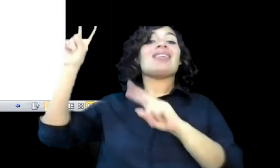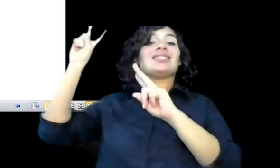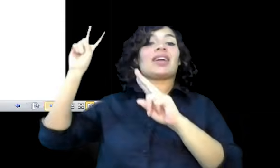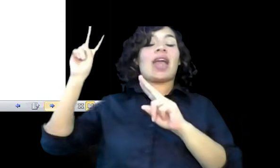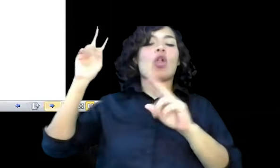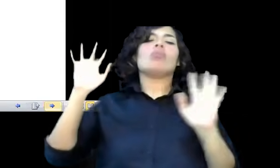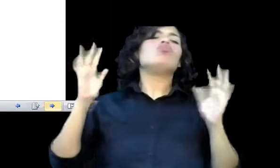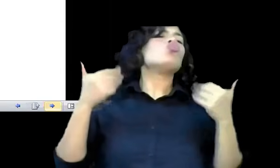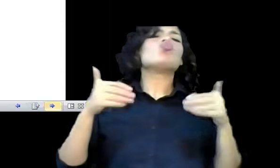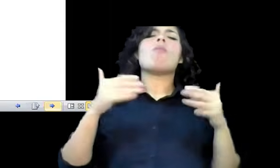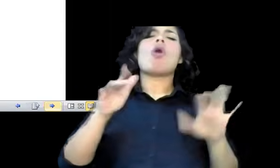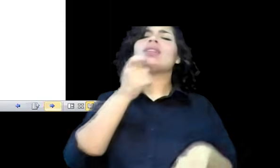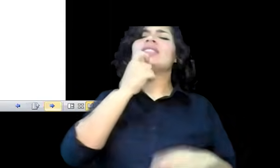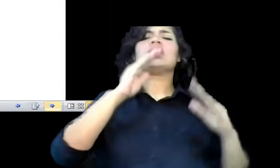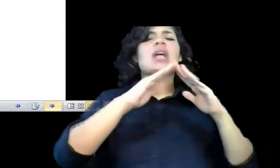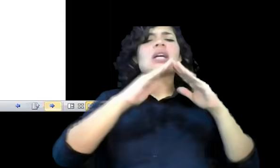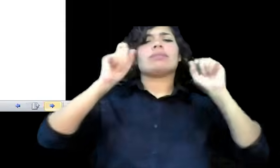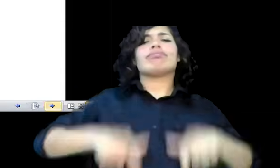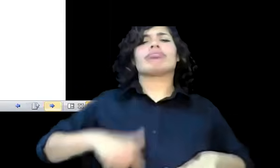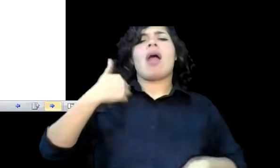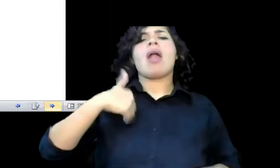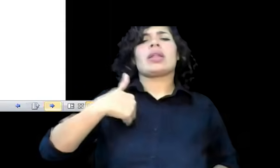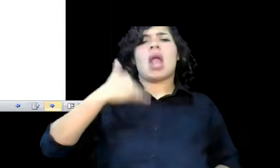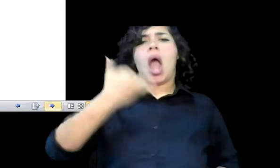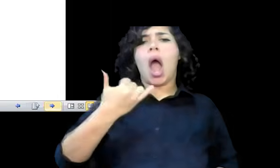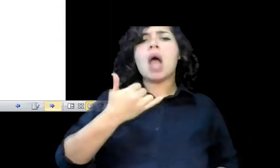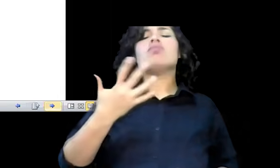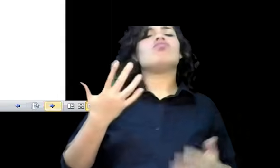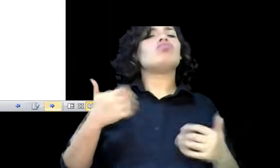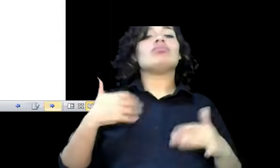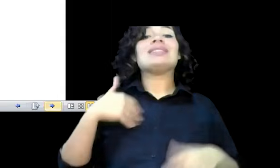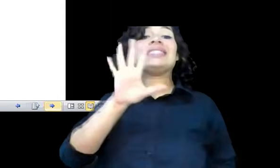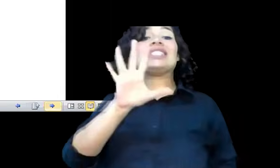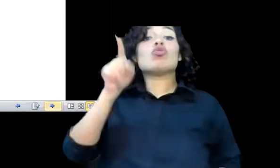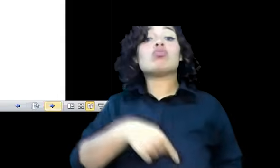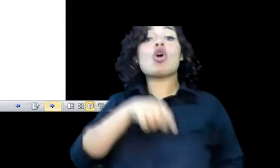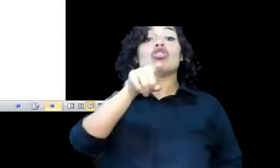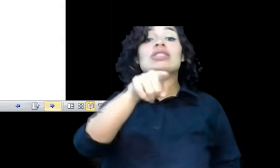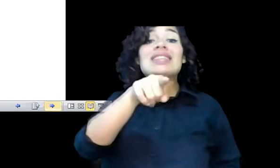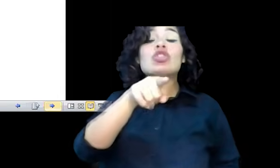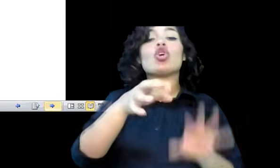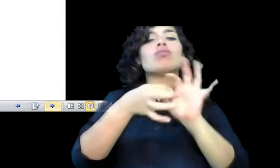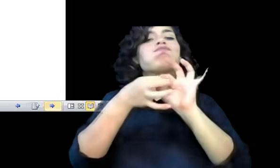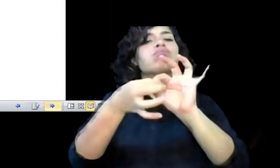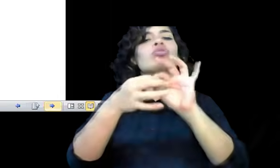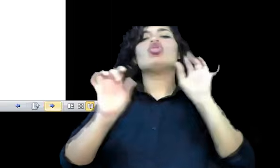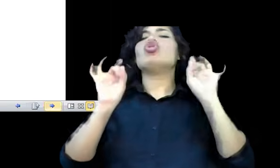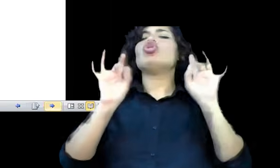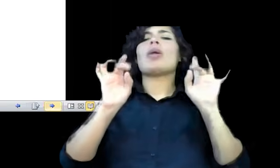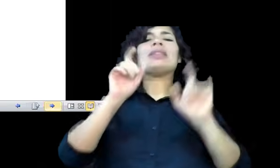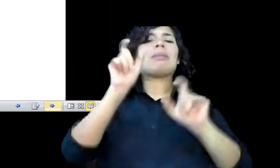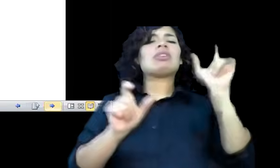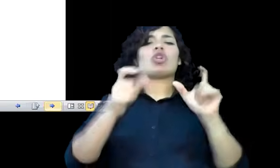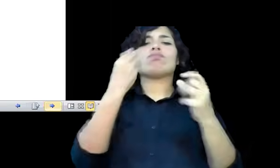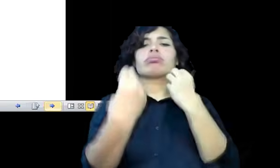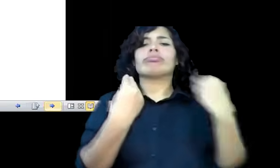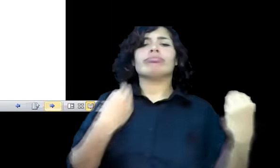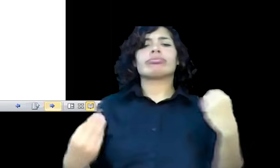en el país. Esta presunción del 5% solamente alcanza a los residentes